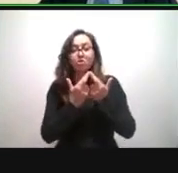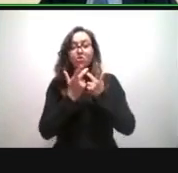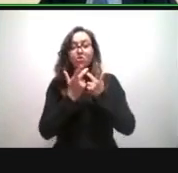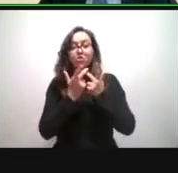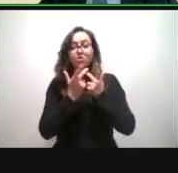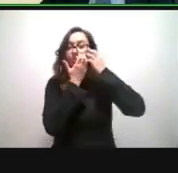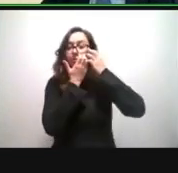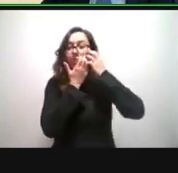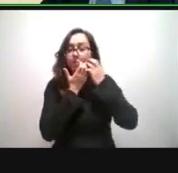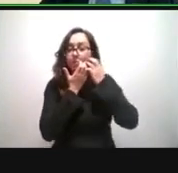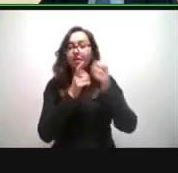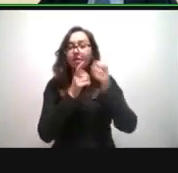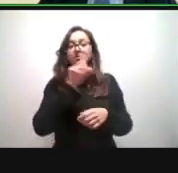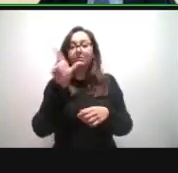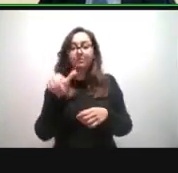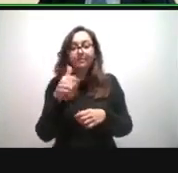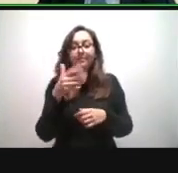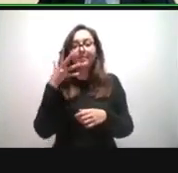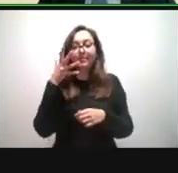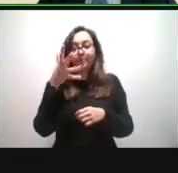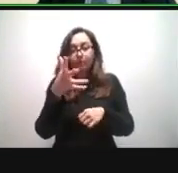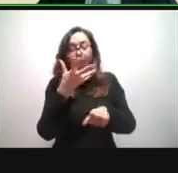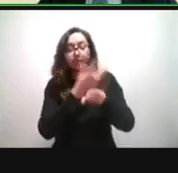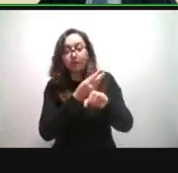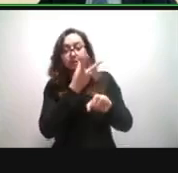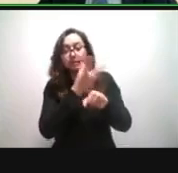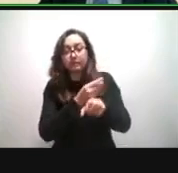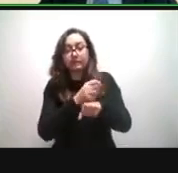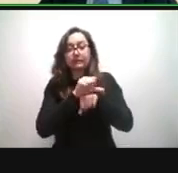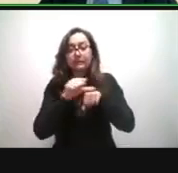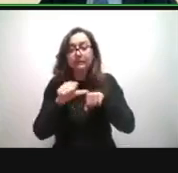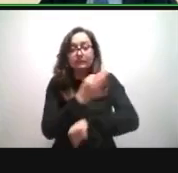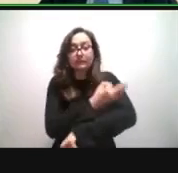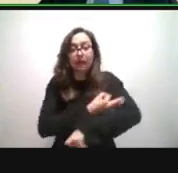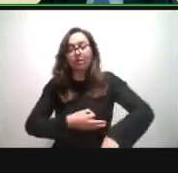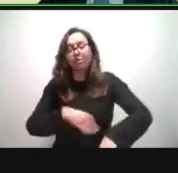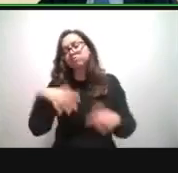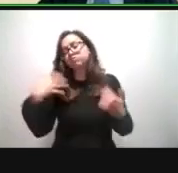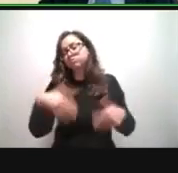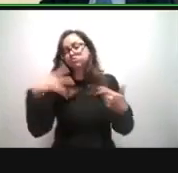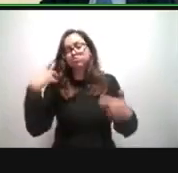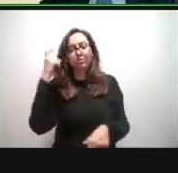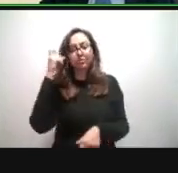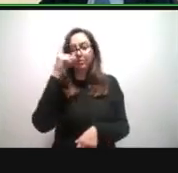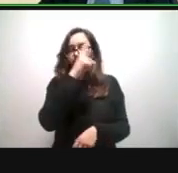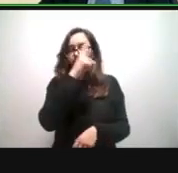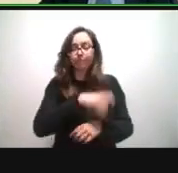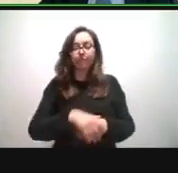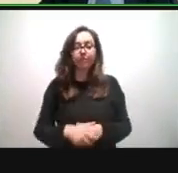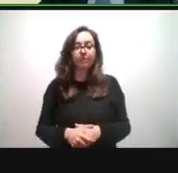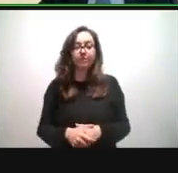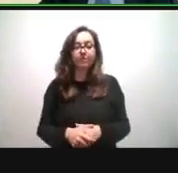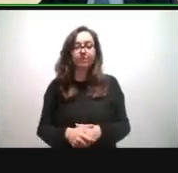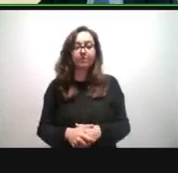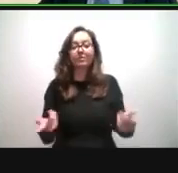cuando tengamos que hacer la corrección en forma tardía. El trauma directo sobre el centro de la cara, como aquí podemos